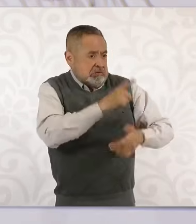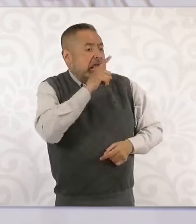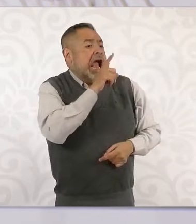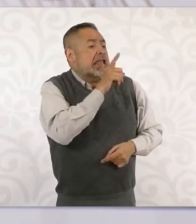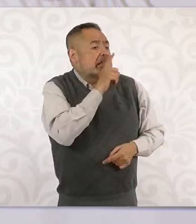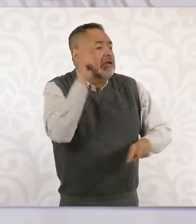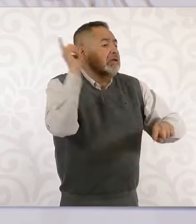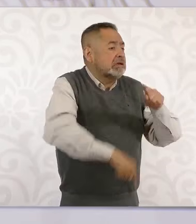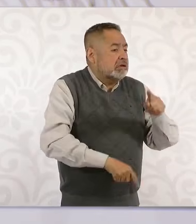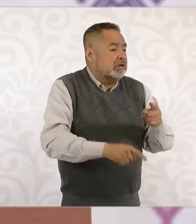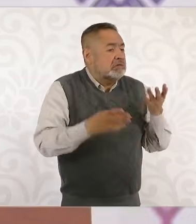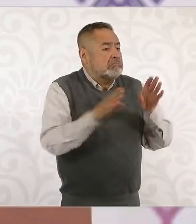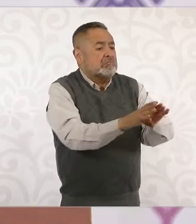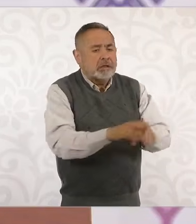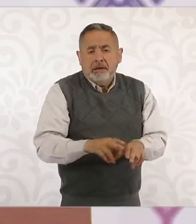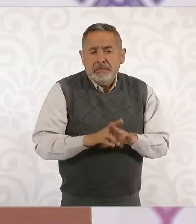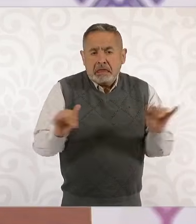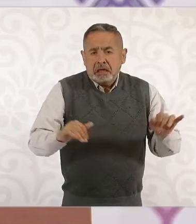periodista.